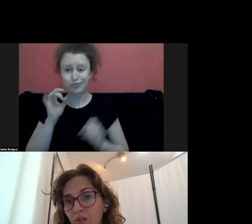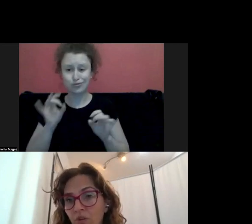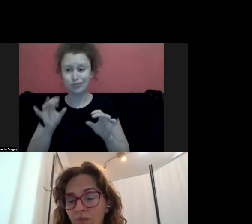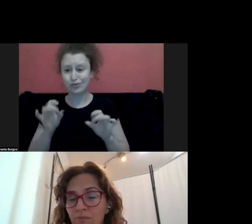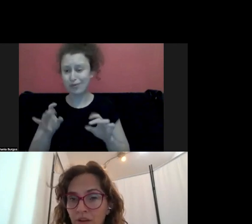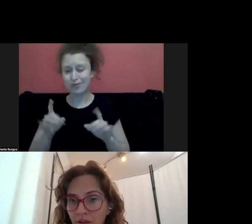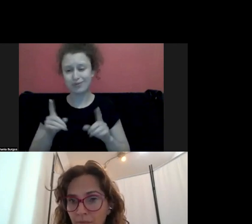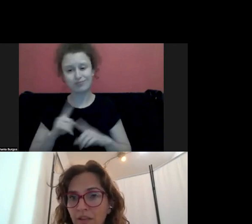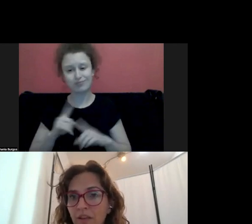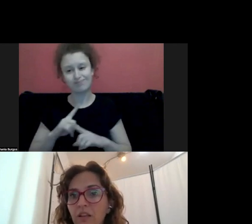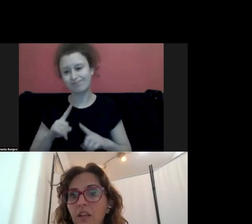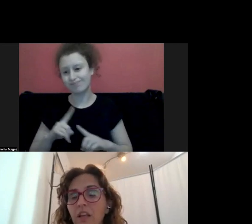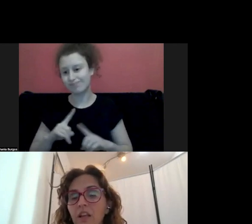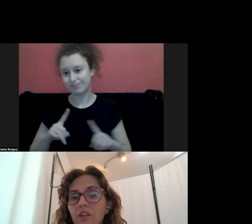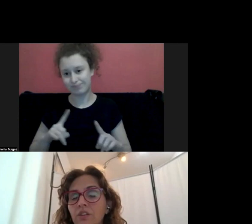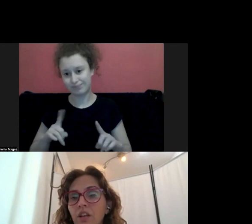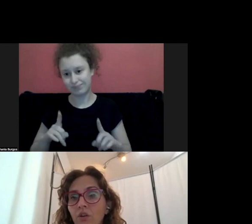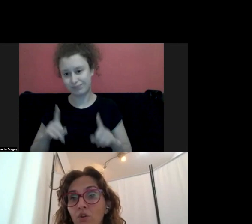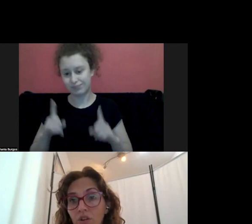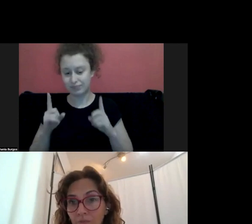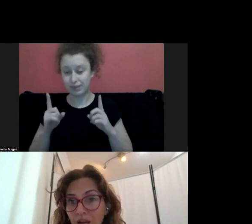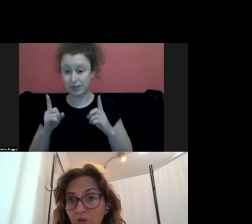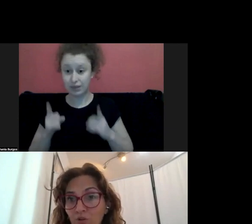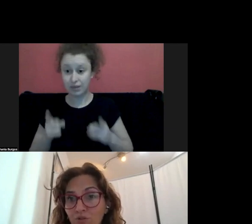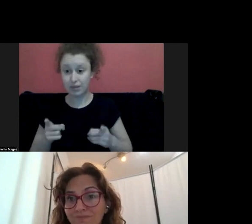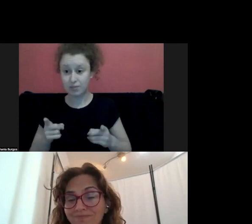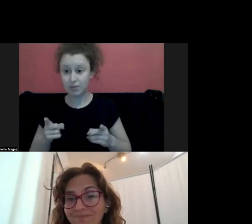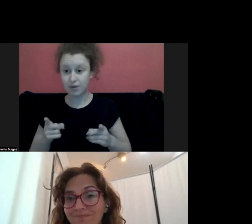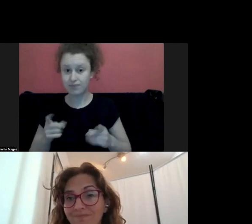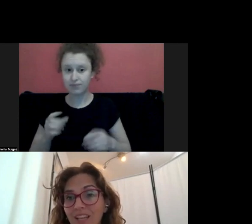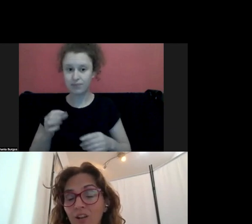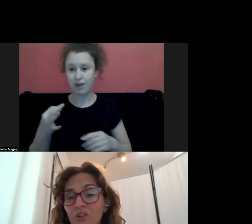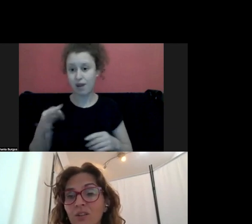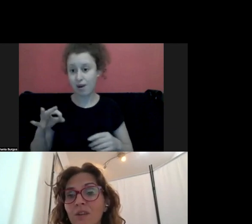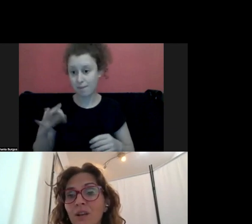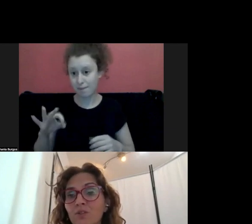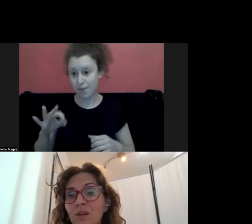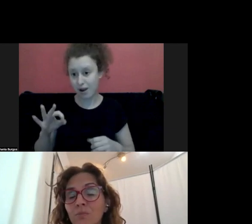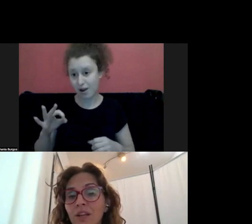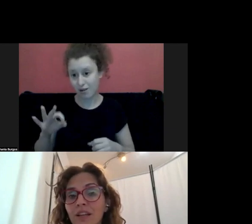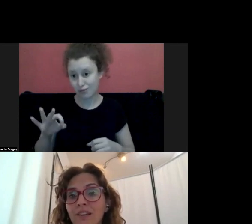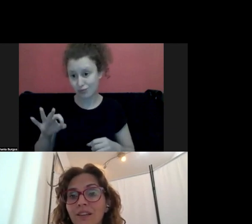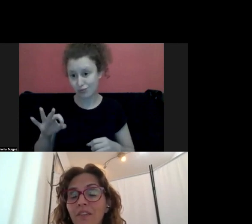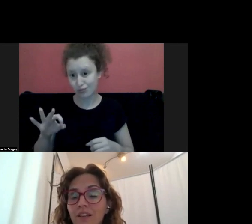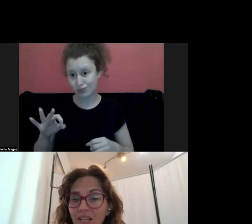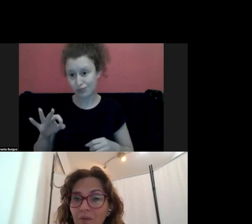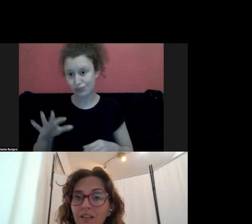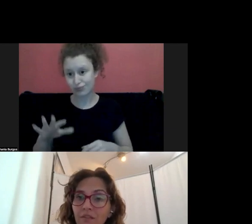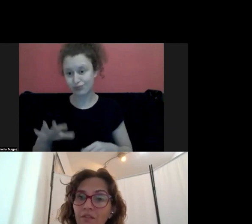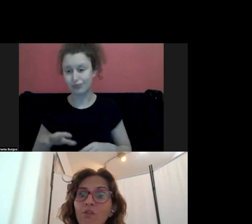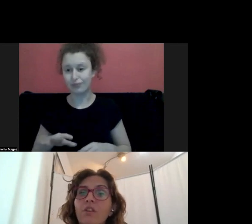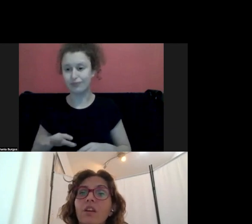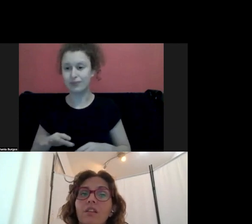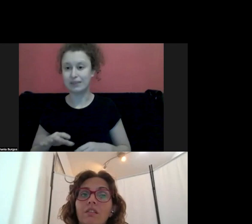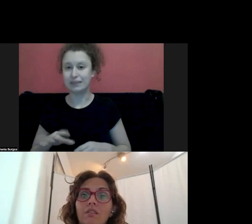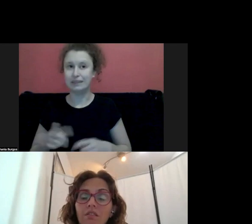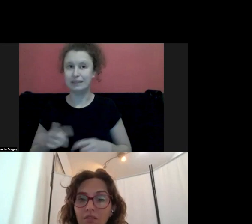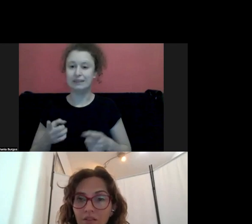solamente pienso en madre y padre, sino en los hermanos. Los hermanos también necesitan una